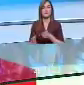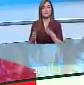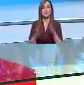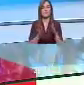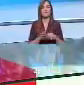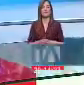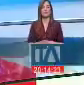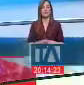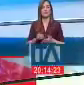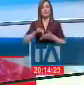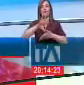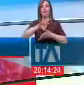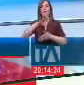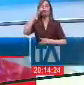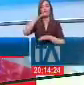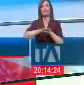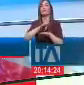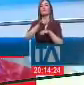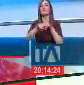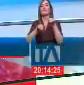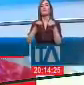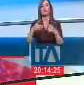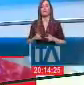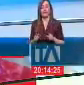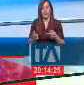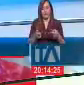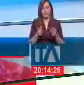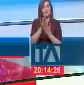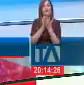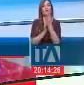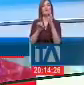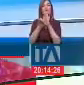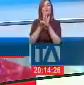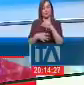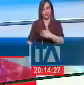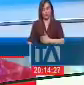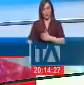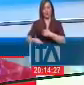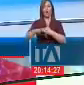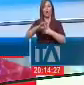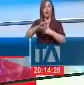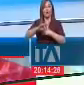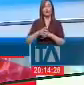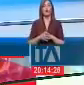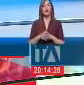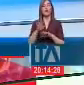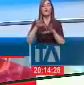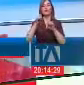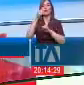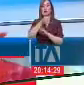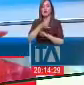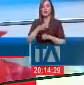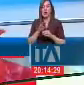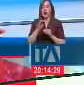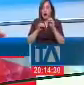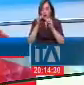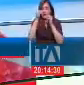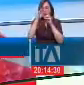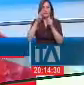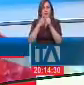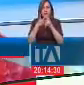Se espera que el pleno de la Asamblea sea convocado para el debate del proyecto de ley de aborto por violación, que ya tiene informe para el segundo debate. Los bloques ya